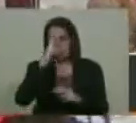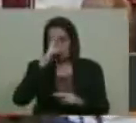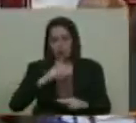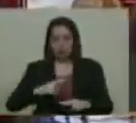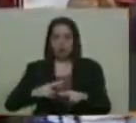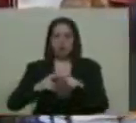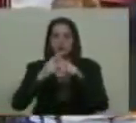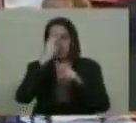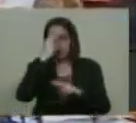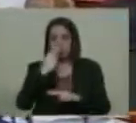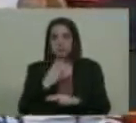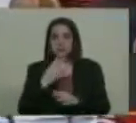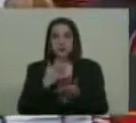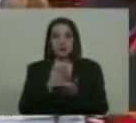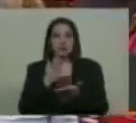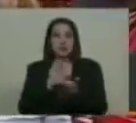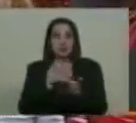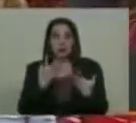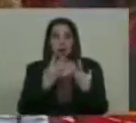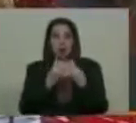en armonía, siempre.